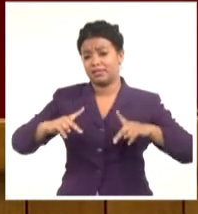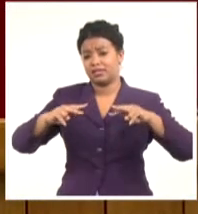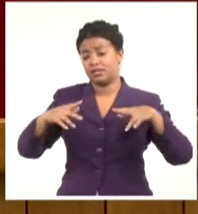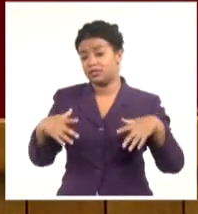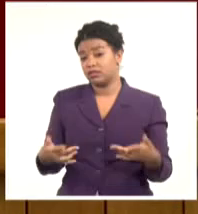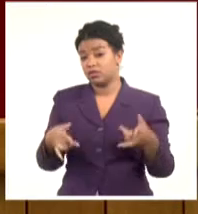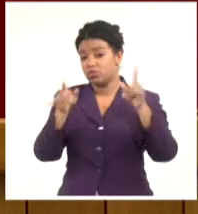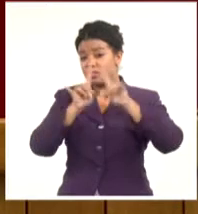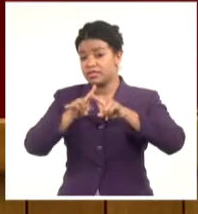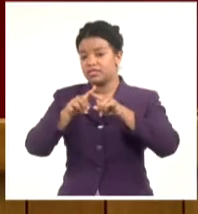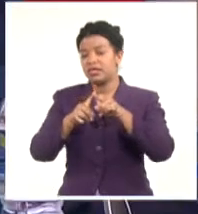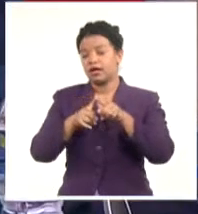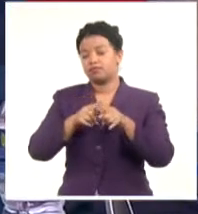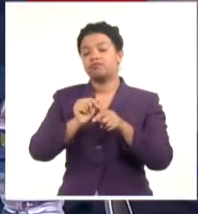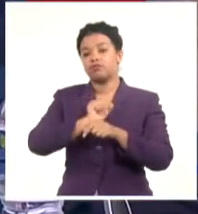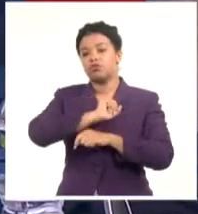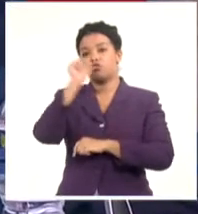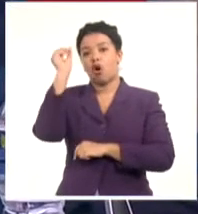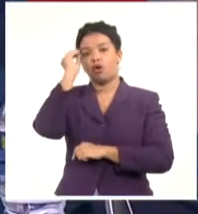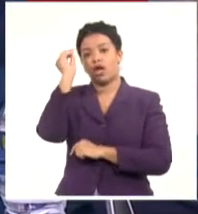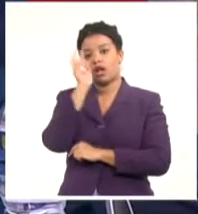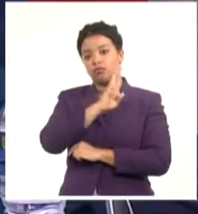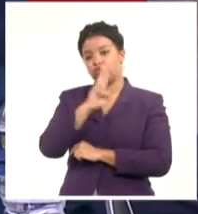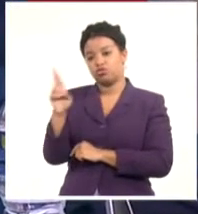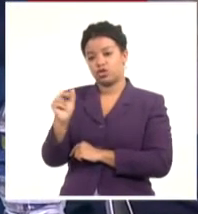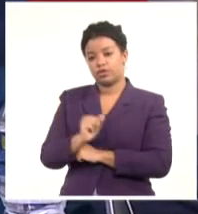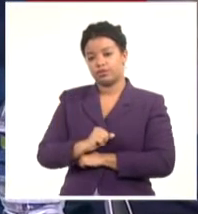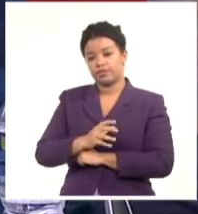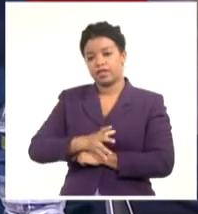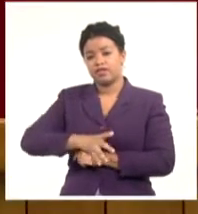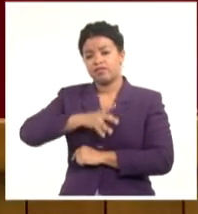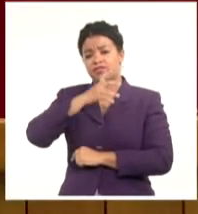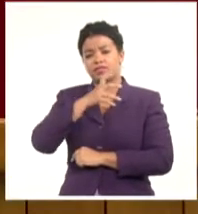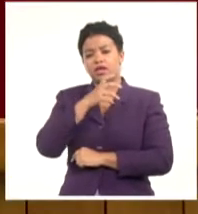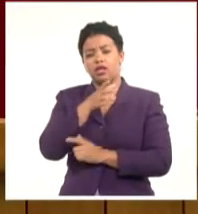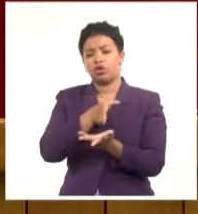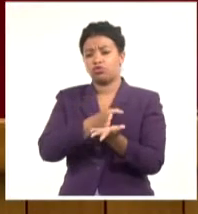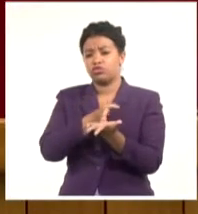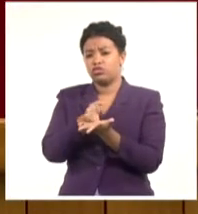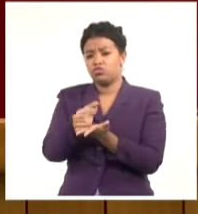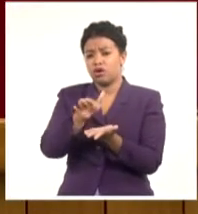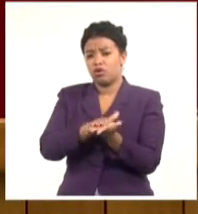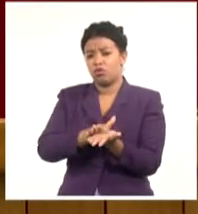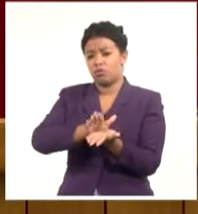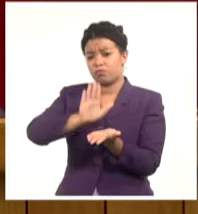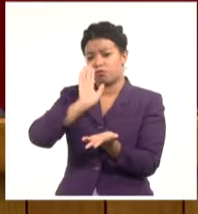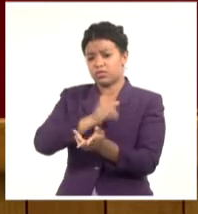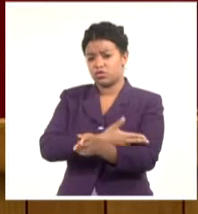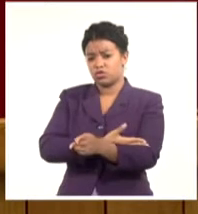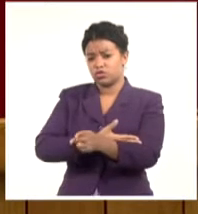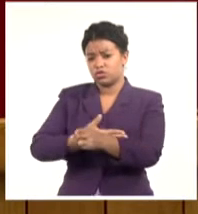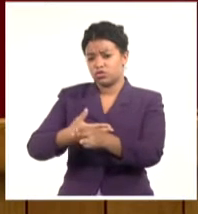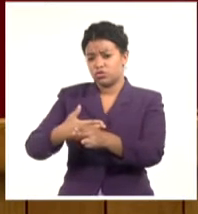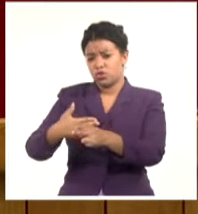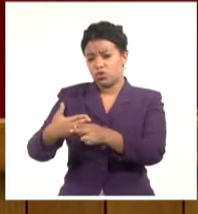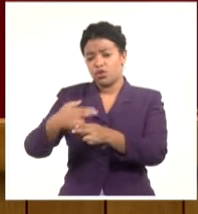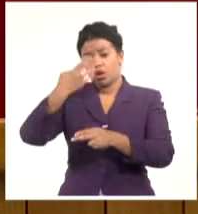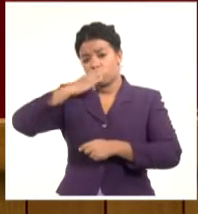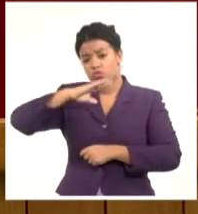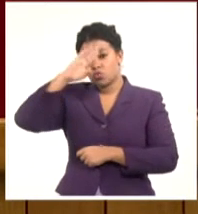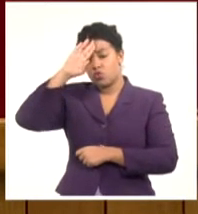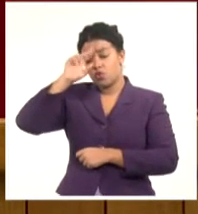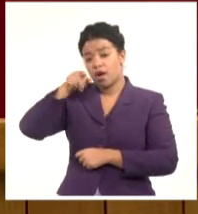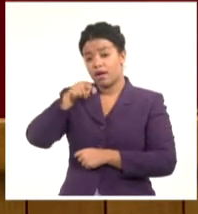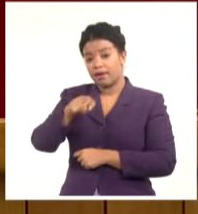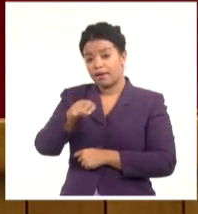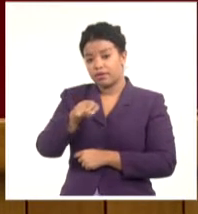se hizo revolucionario, heredero y continuador de una tradición de compromiso con el destino de la nación que viene del